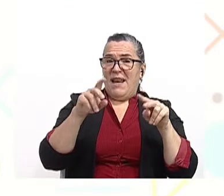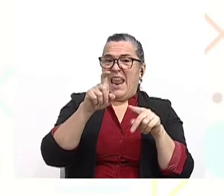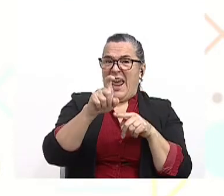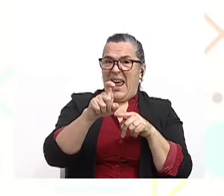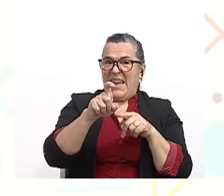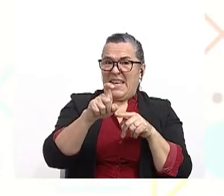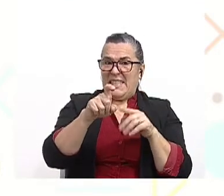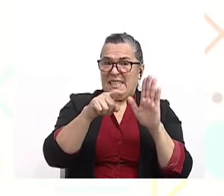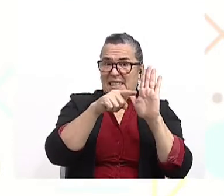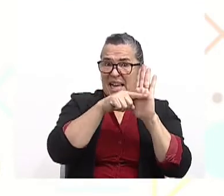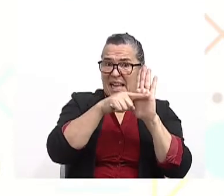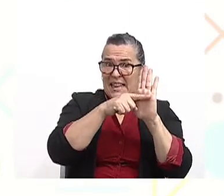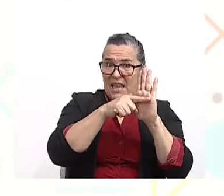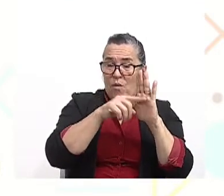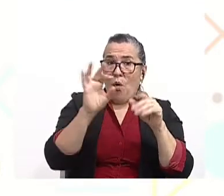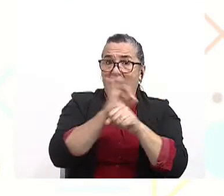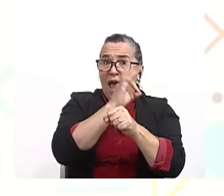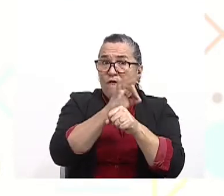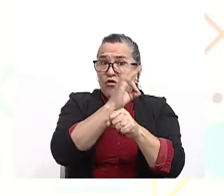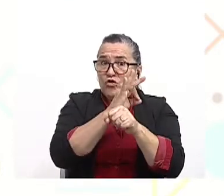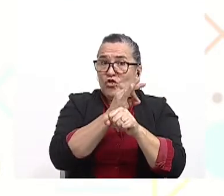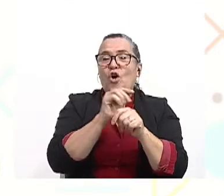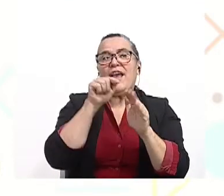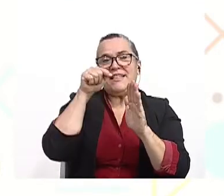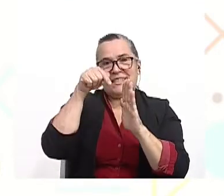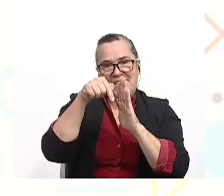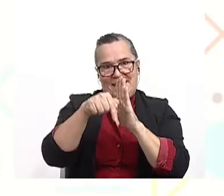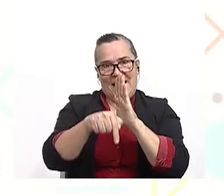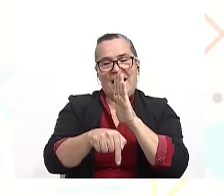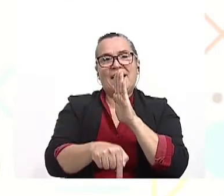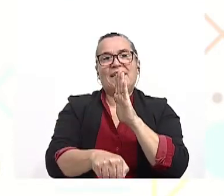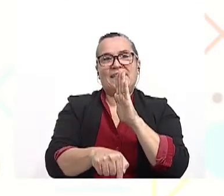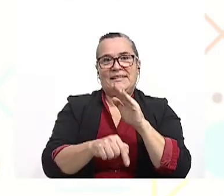esa función lineal es decreciente.